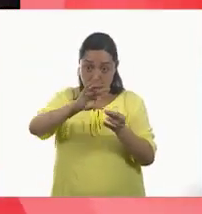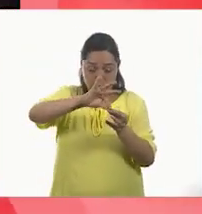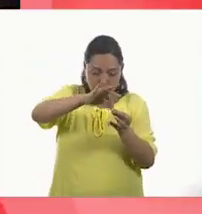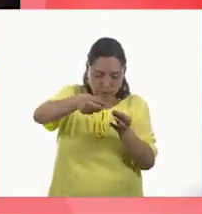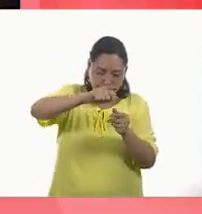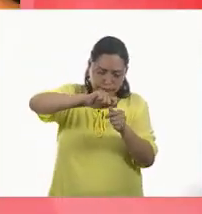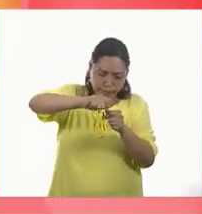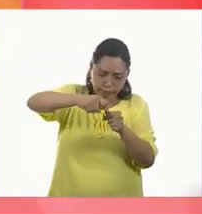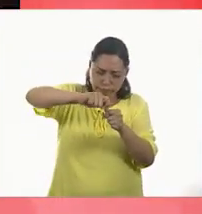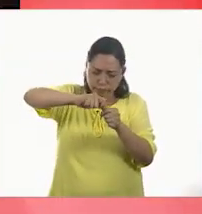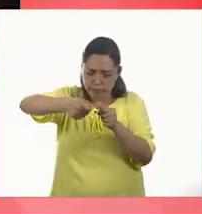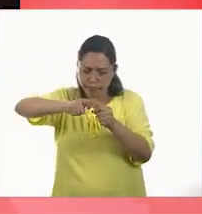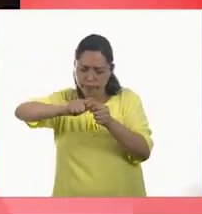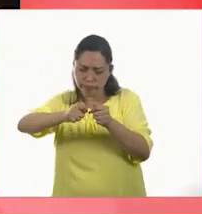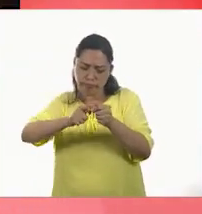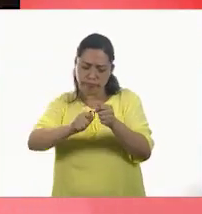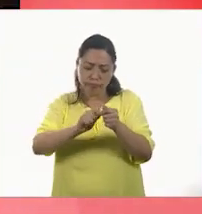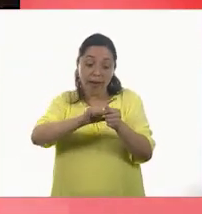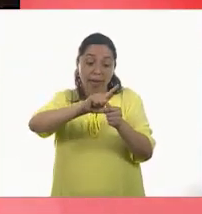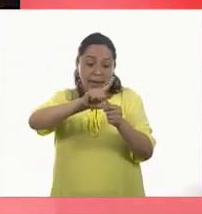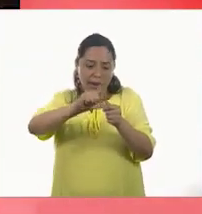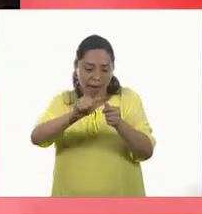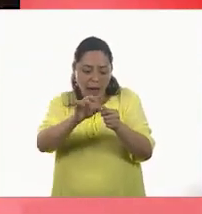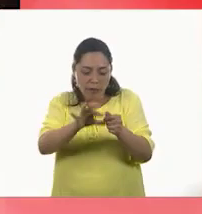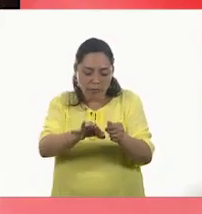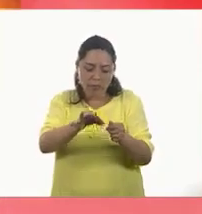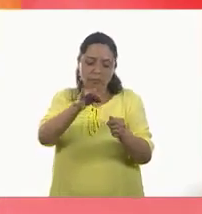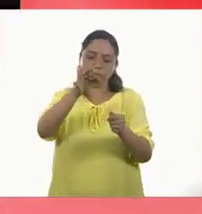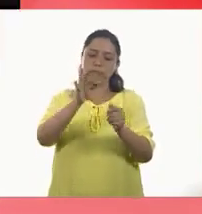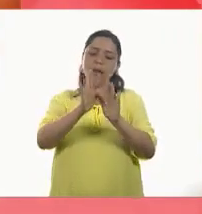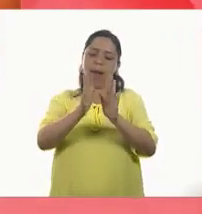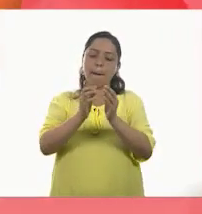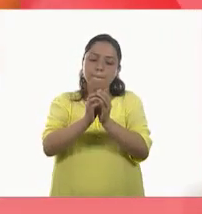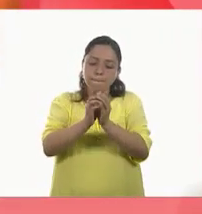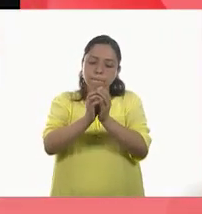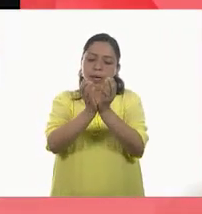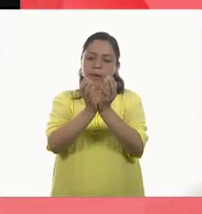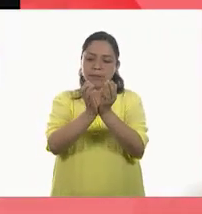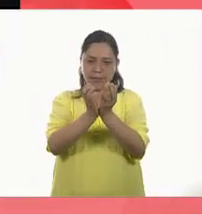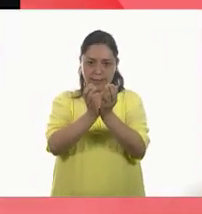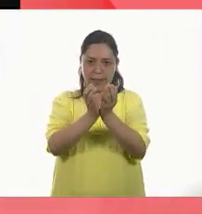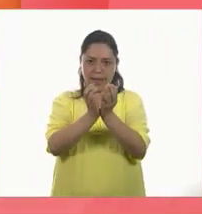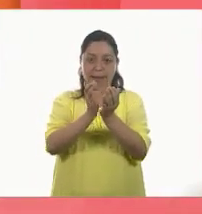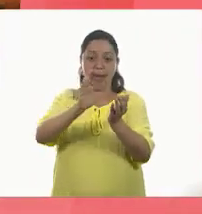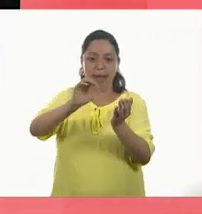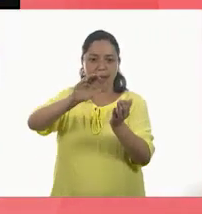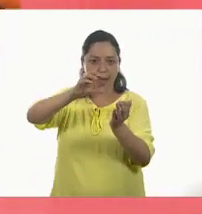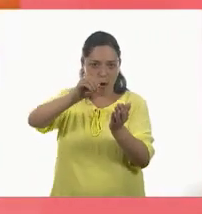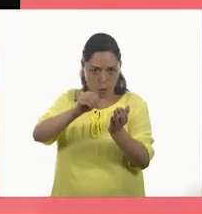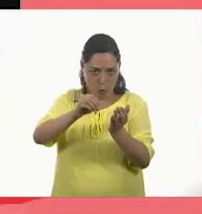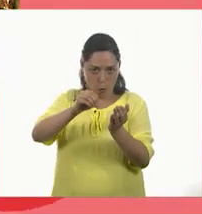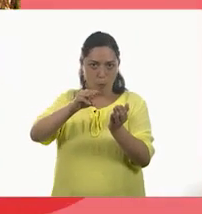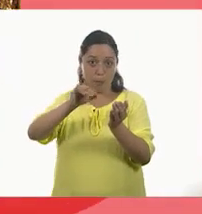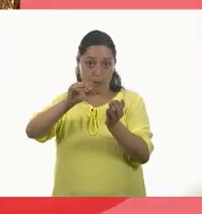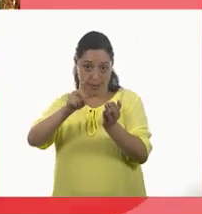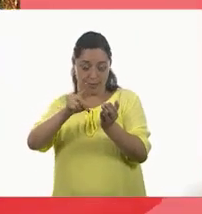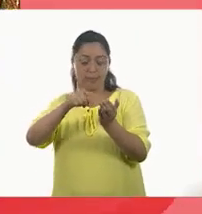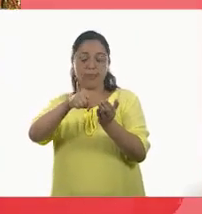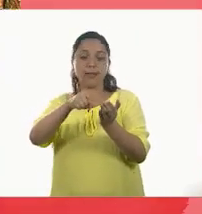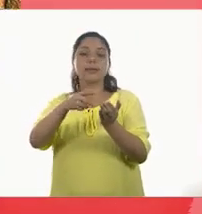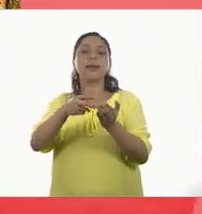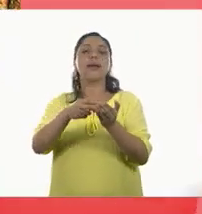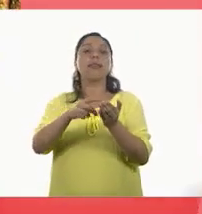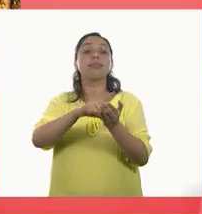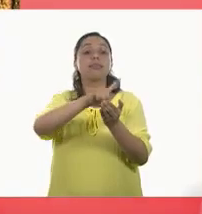obtener como resultado el interior del grano ya partido o nib de cacao. El nib de cacao pasa a